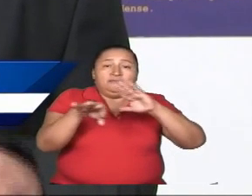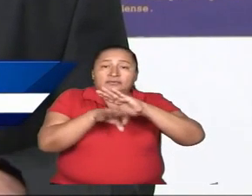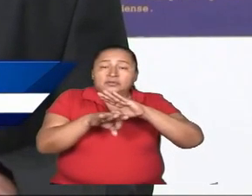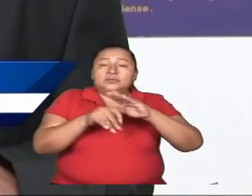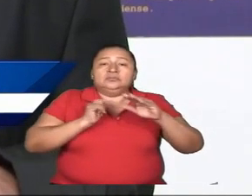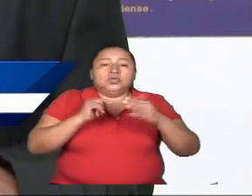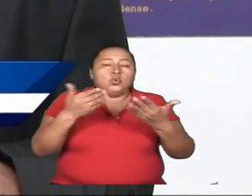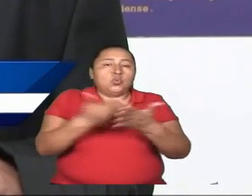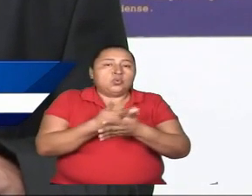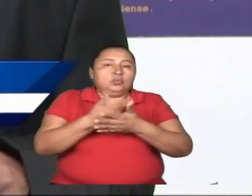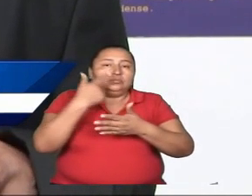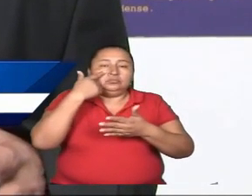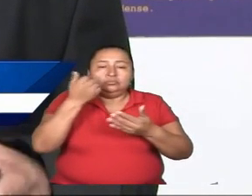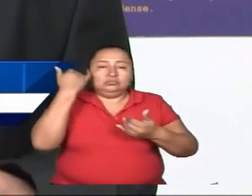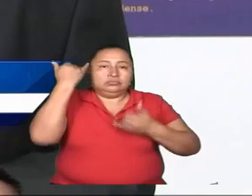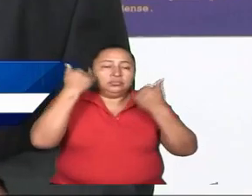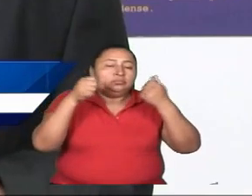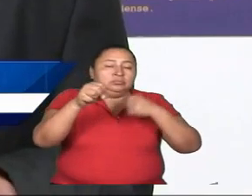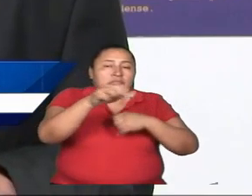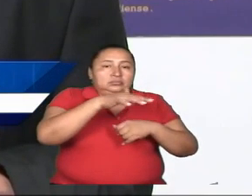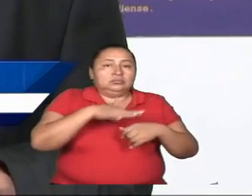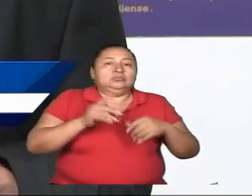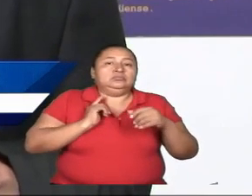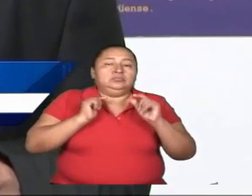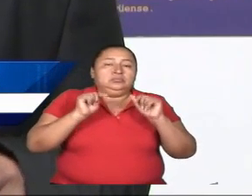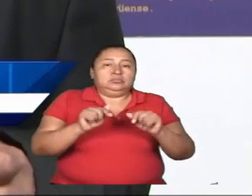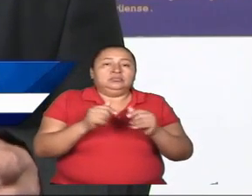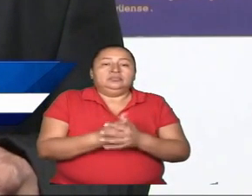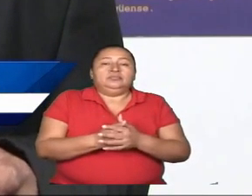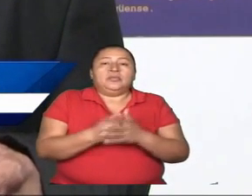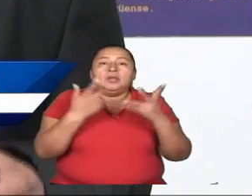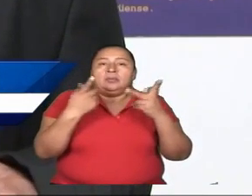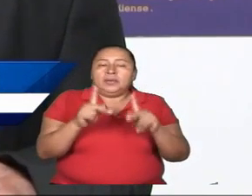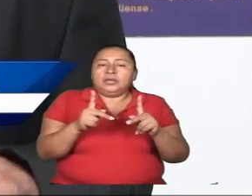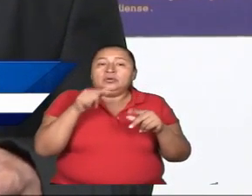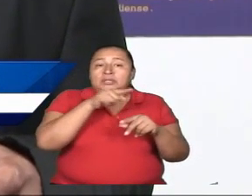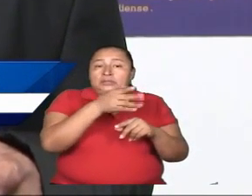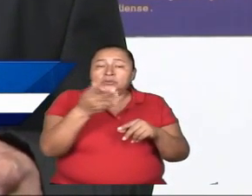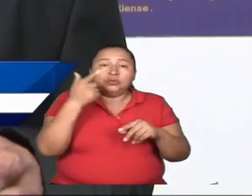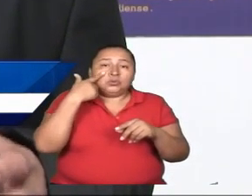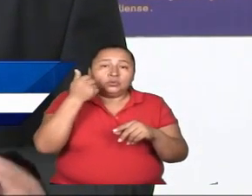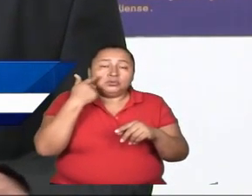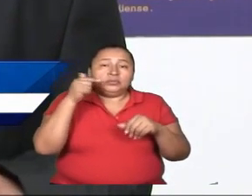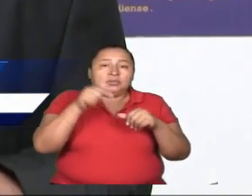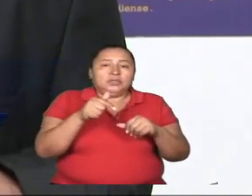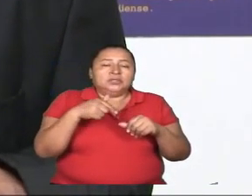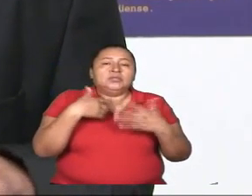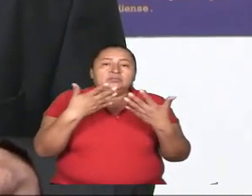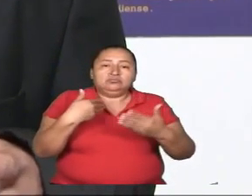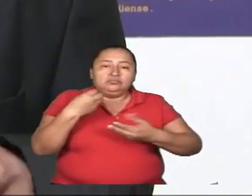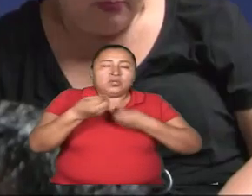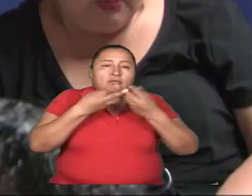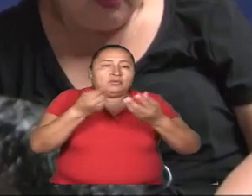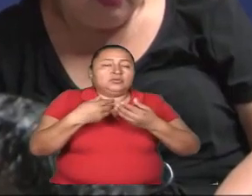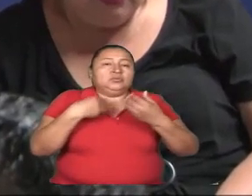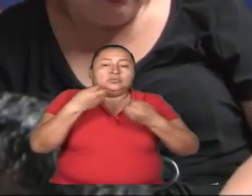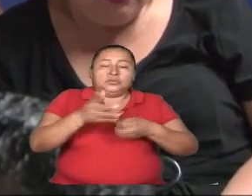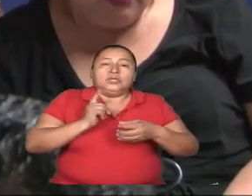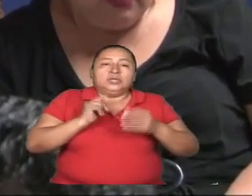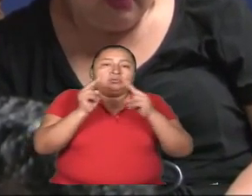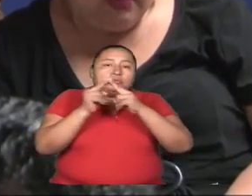nuevos conocimientos a la sociedad. Pero esos conocimientos, ese hiato de información está vinculado